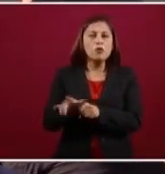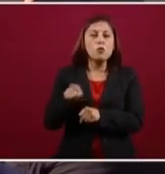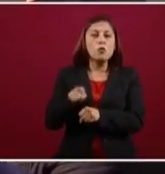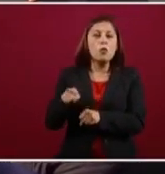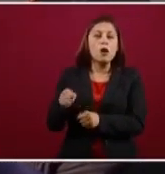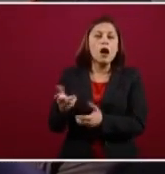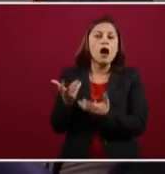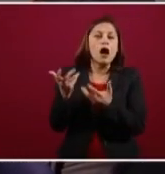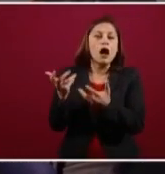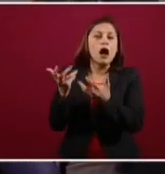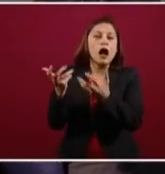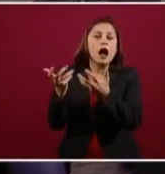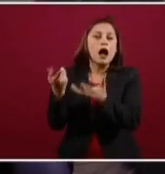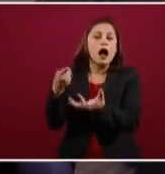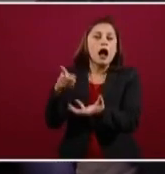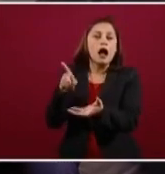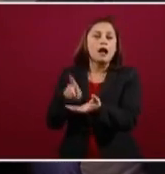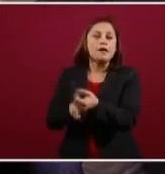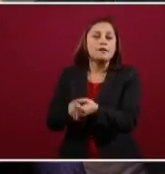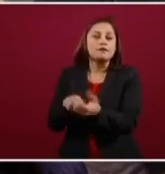Las del ISSSTE, no sé por qué razón.